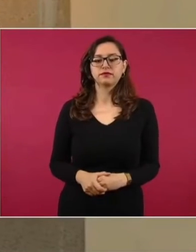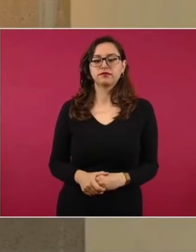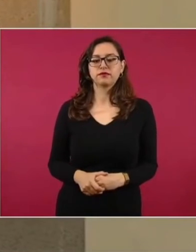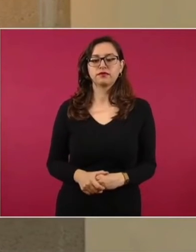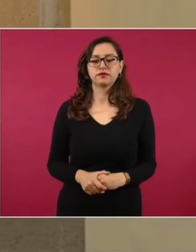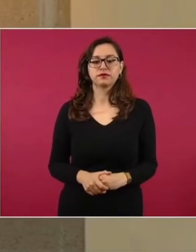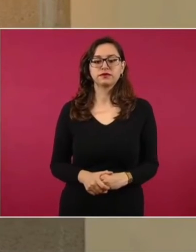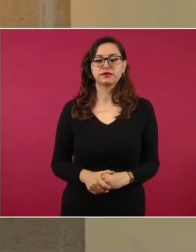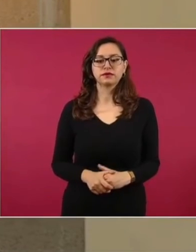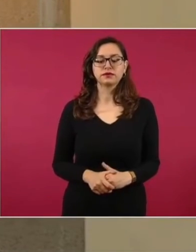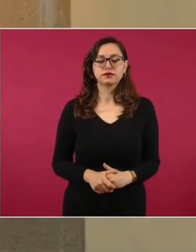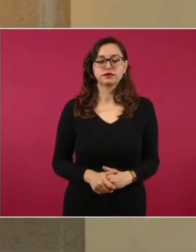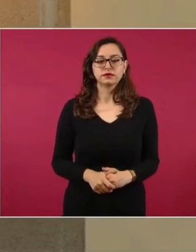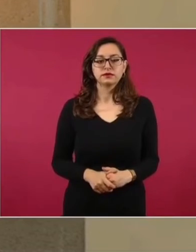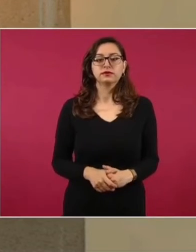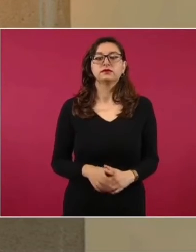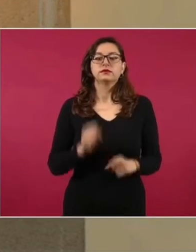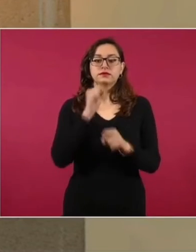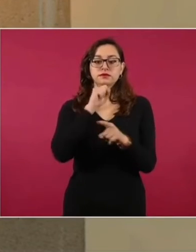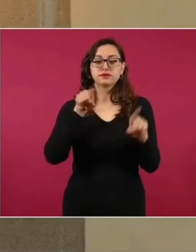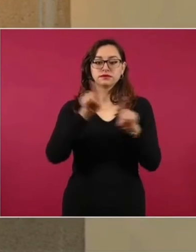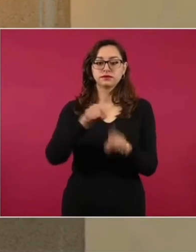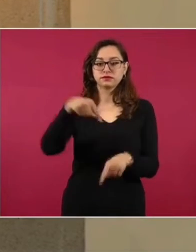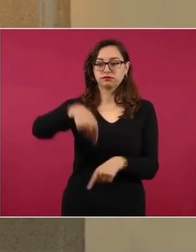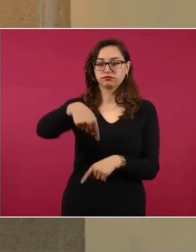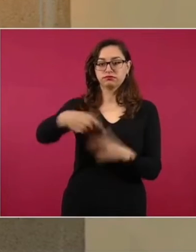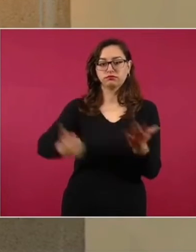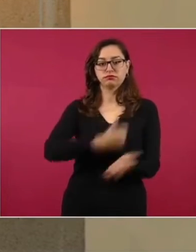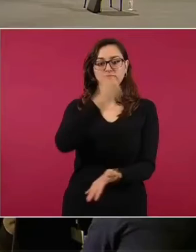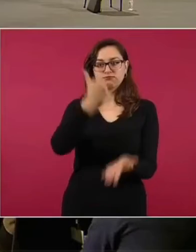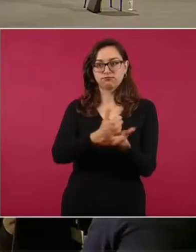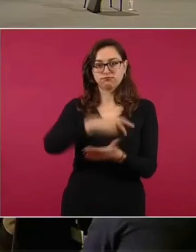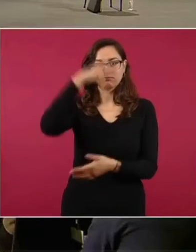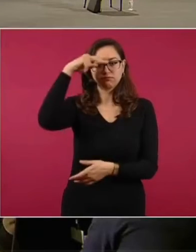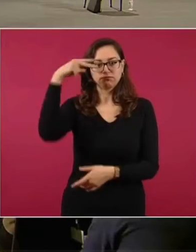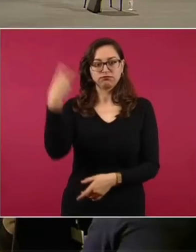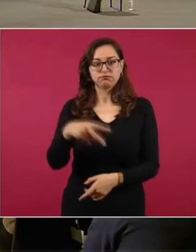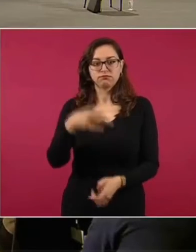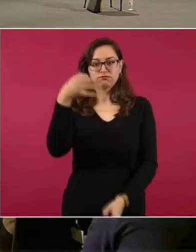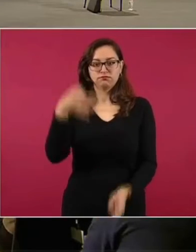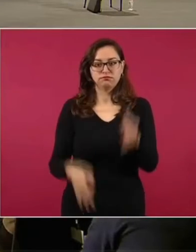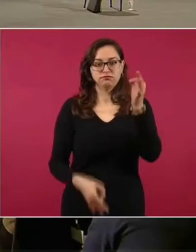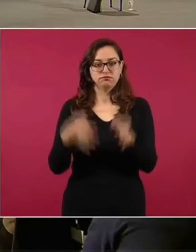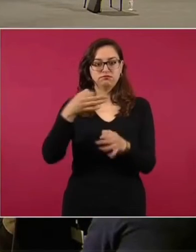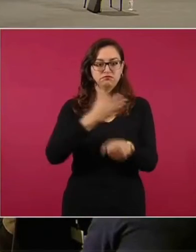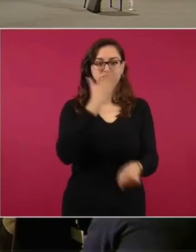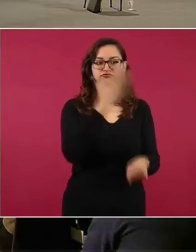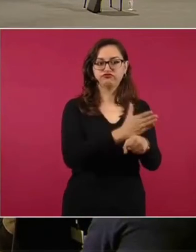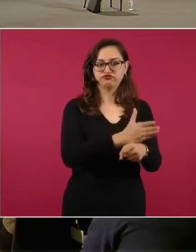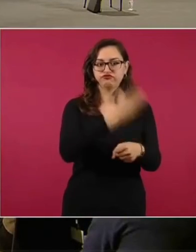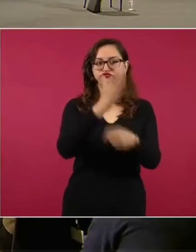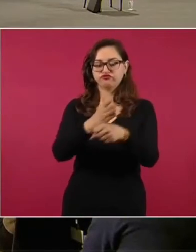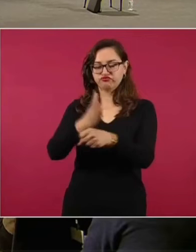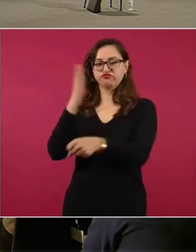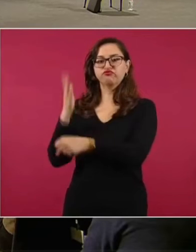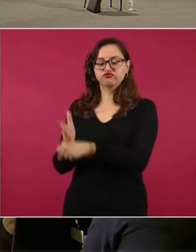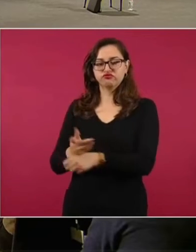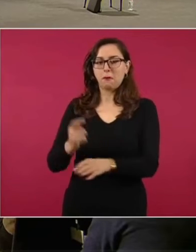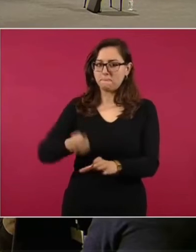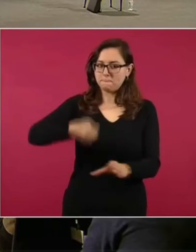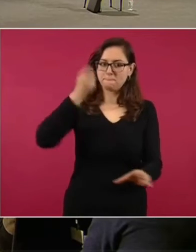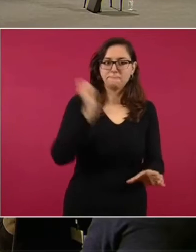También la Fiscalía de la Ciudad de México logró diversas sentencias ante el Tribunal Superior de